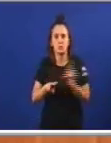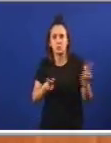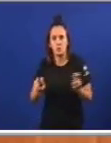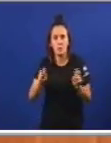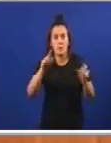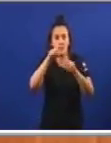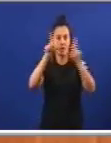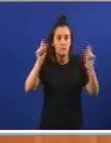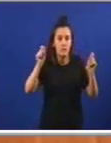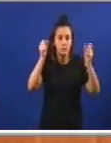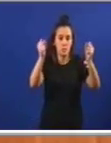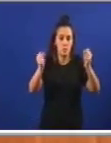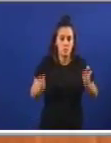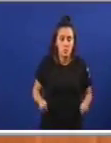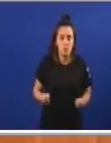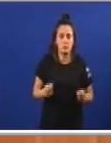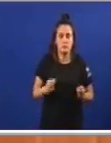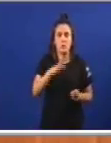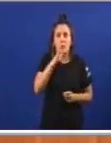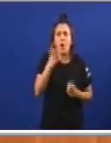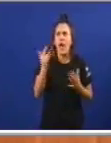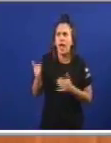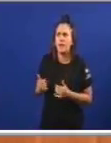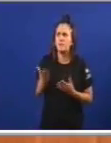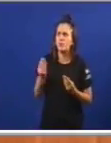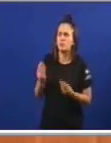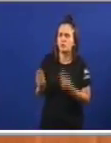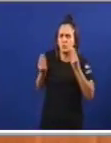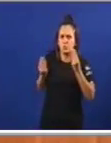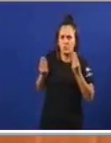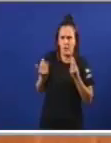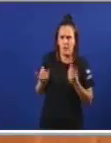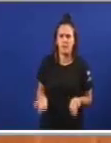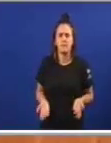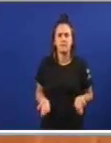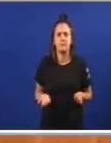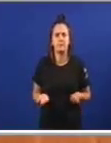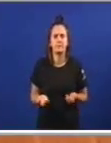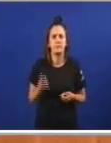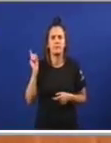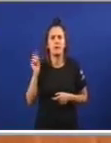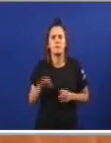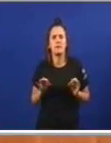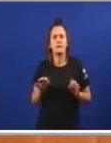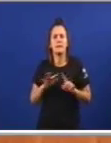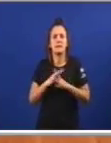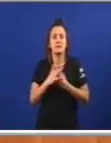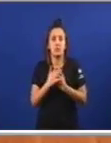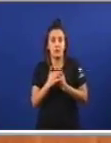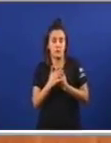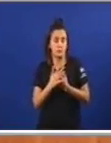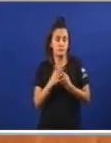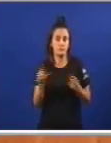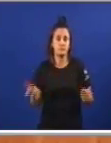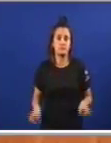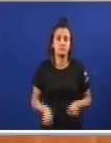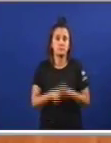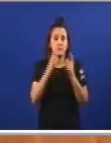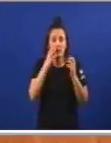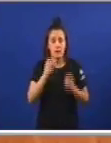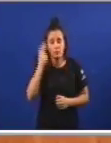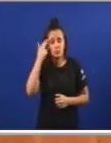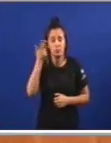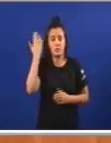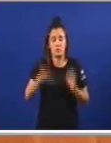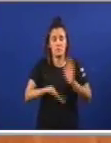enfermería especialista cando hai moita enfermería formada nese sentido, e unha situación na que, a pesar de que os suicidios